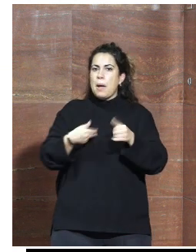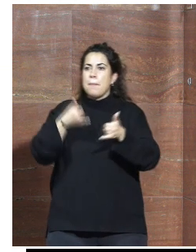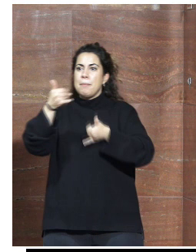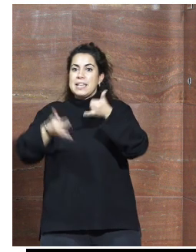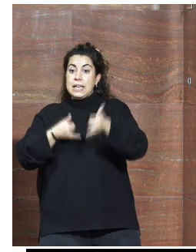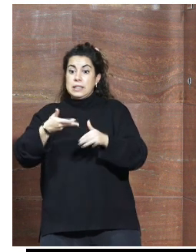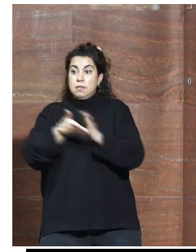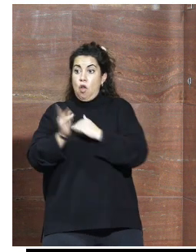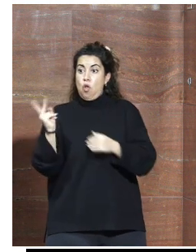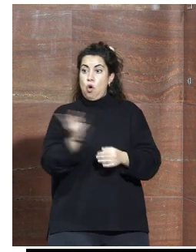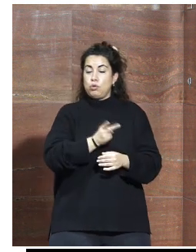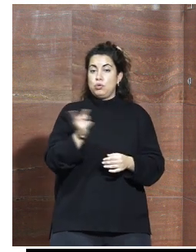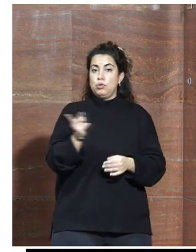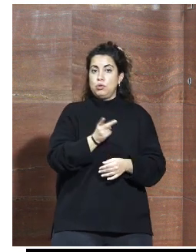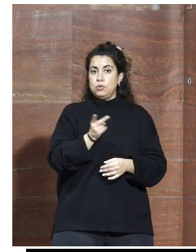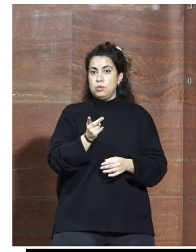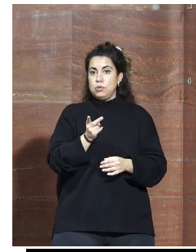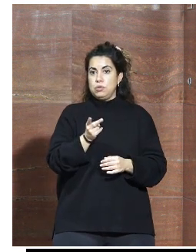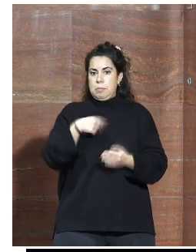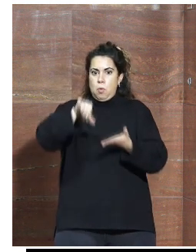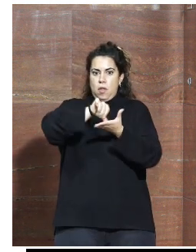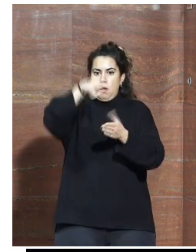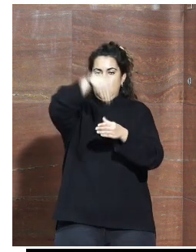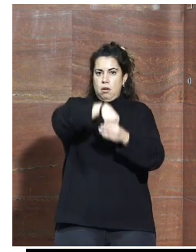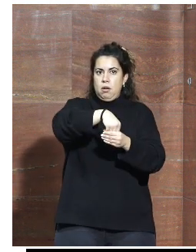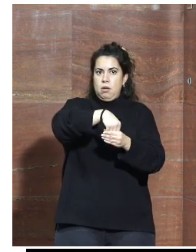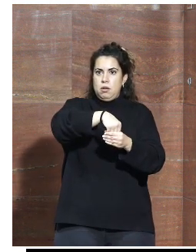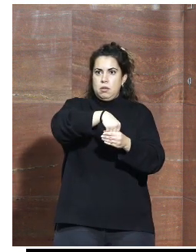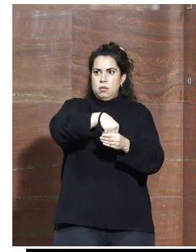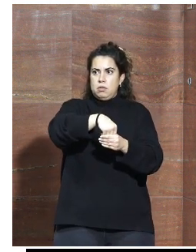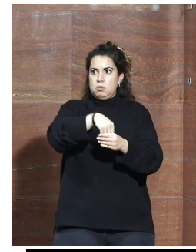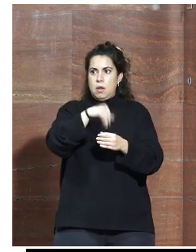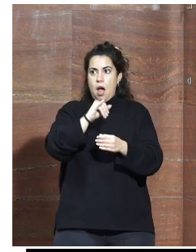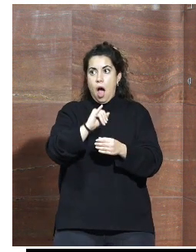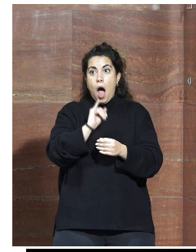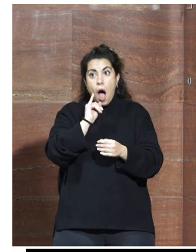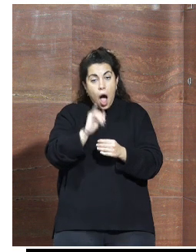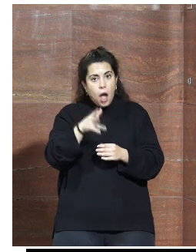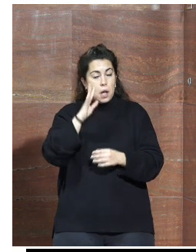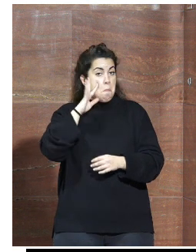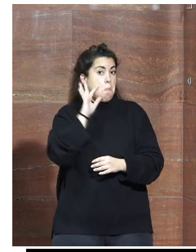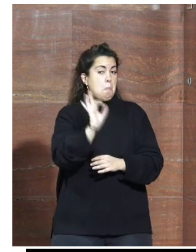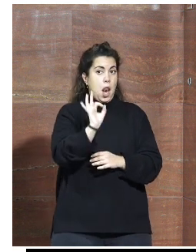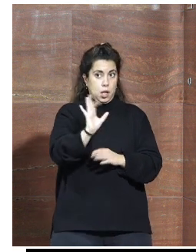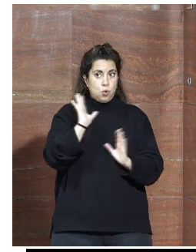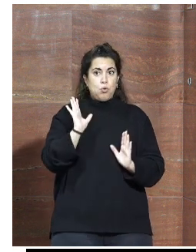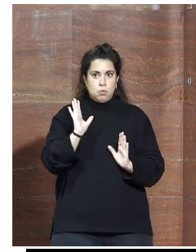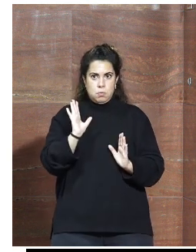dos sistemas que dentro del entorno urbano tienen un cierto peligro con respecto al resto de la ciudadanía,